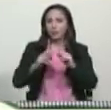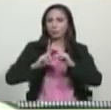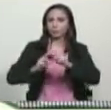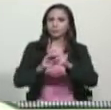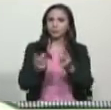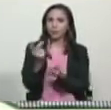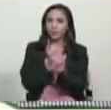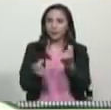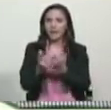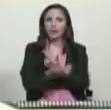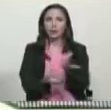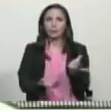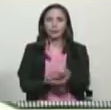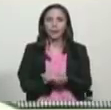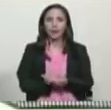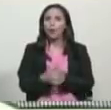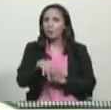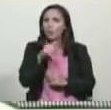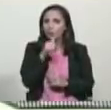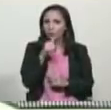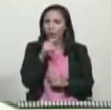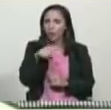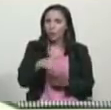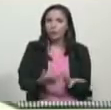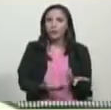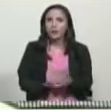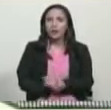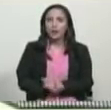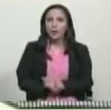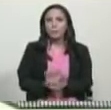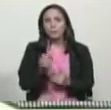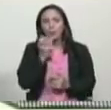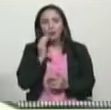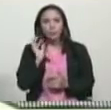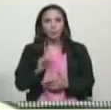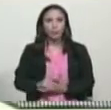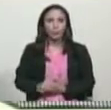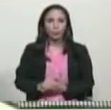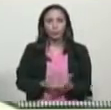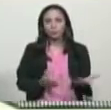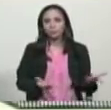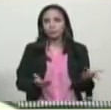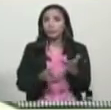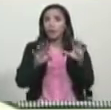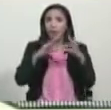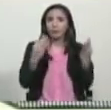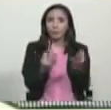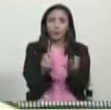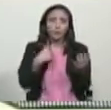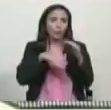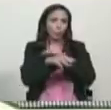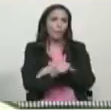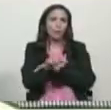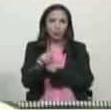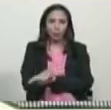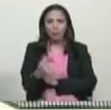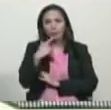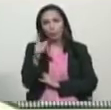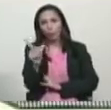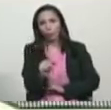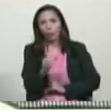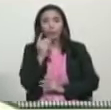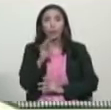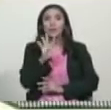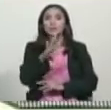hecho mención el día de hoy va todo vinculado a las especies menores, que es la especie que la familia puede tener en su casa. Esos fueron 5